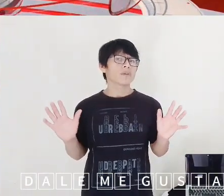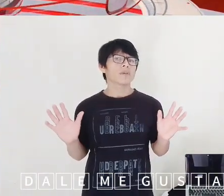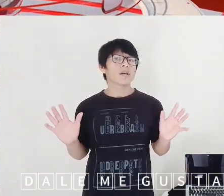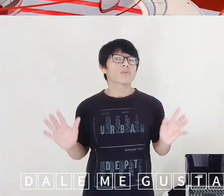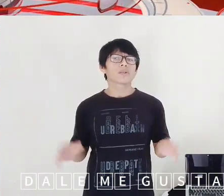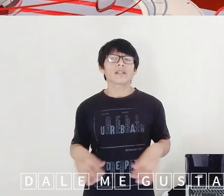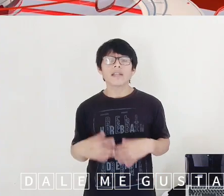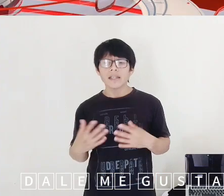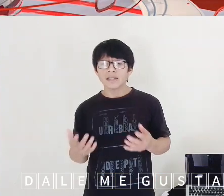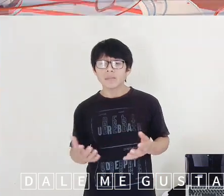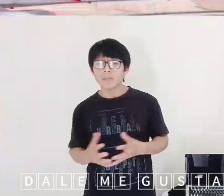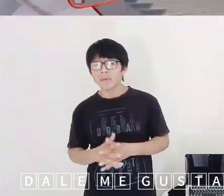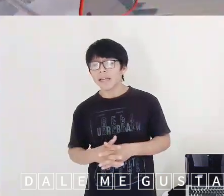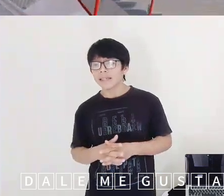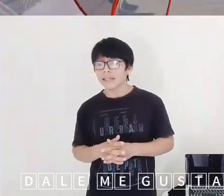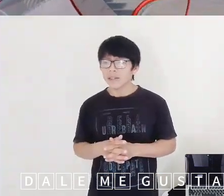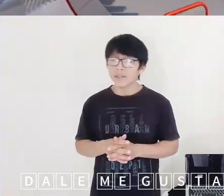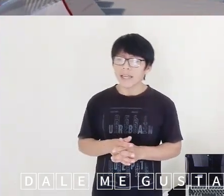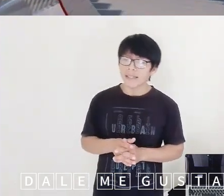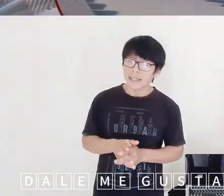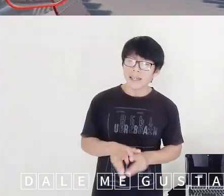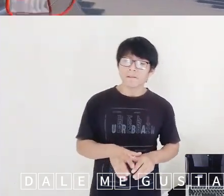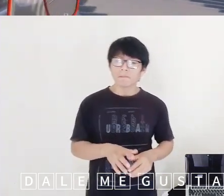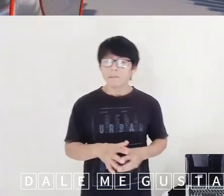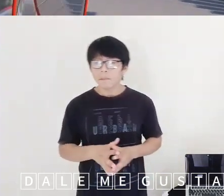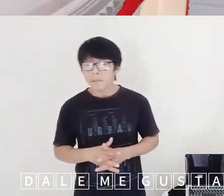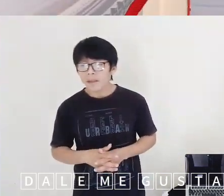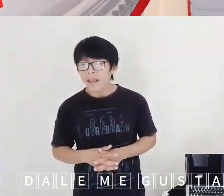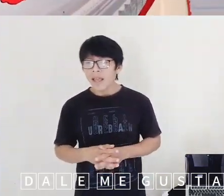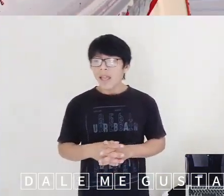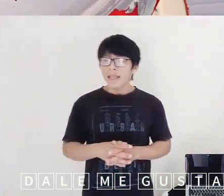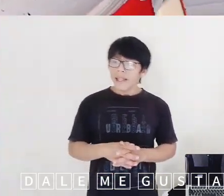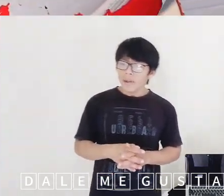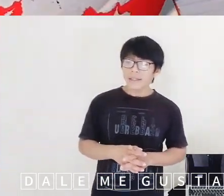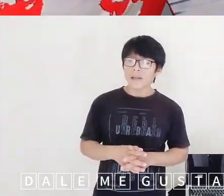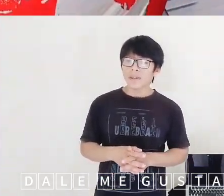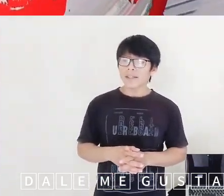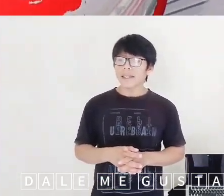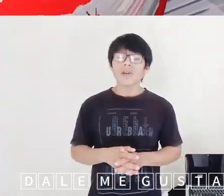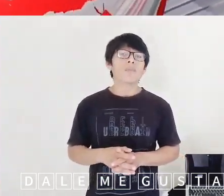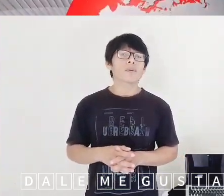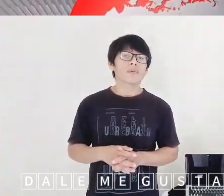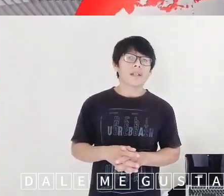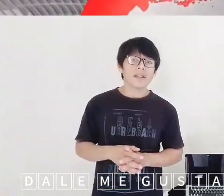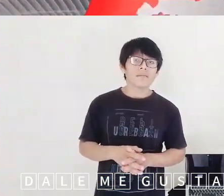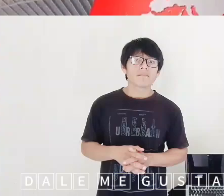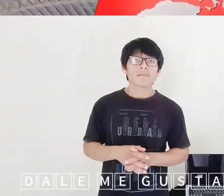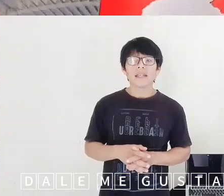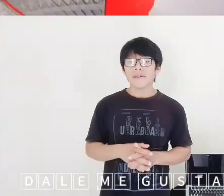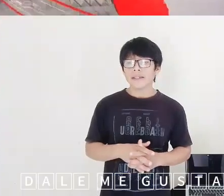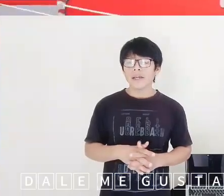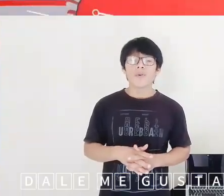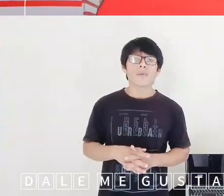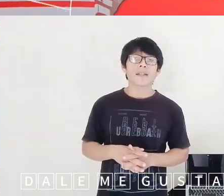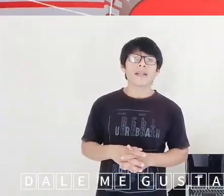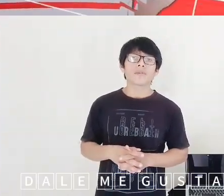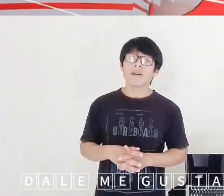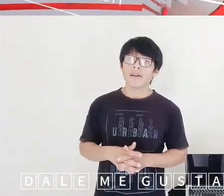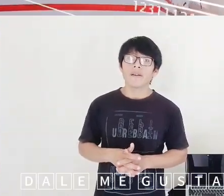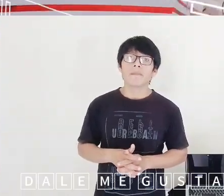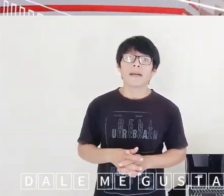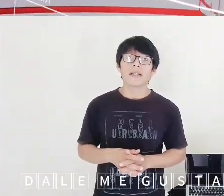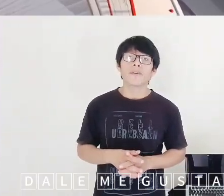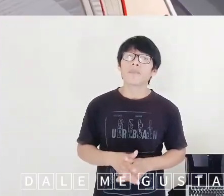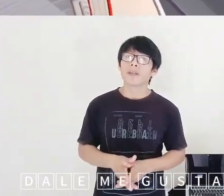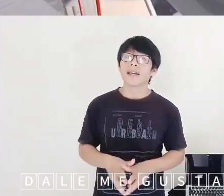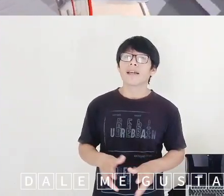lo único, sus intereses propios. Así es, señores, así que Genaro García Luna tiene la oportunidad de llevarse de corbata